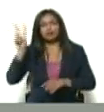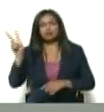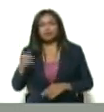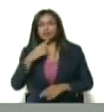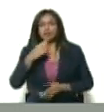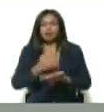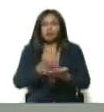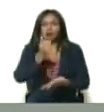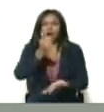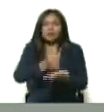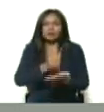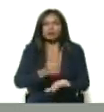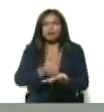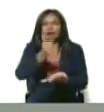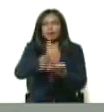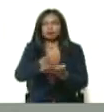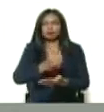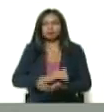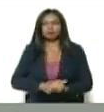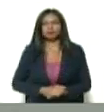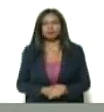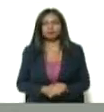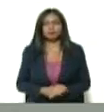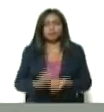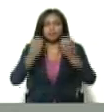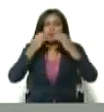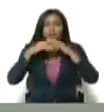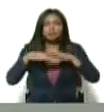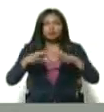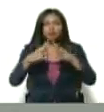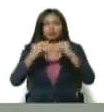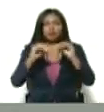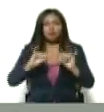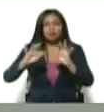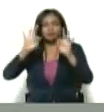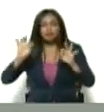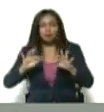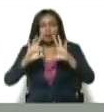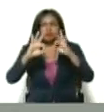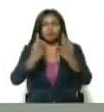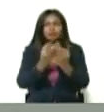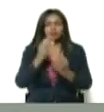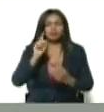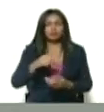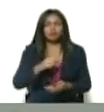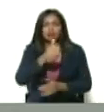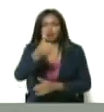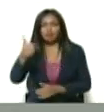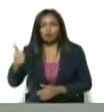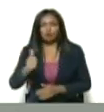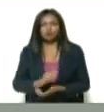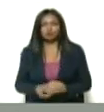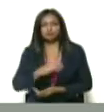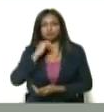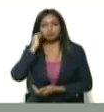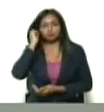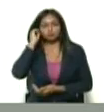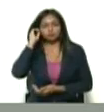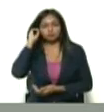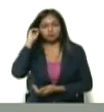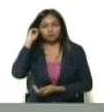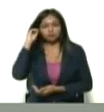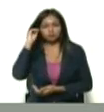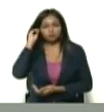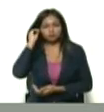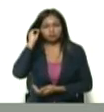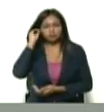amén, amén, amén. Que esas bendiciones sean para toda la familia, para todos y para todas. Igual lo decía